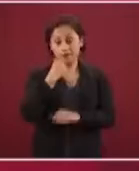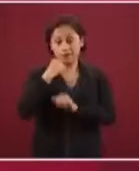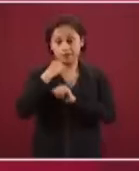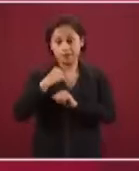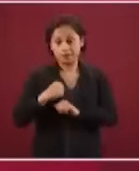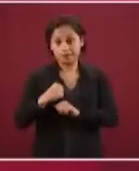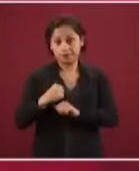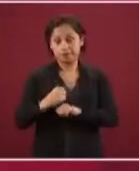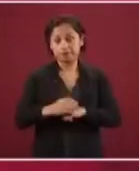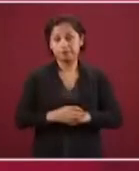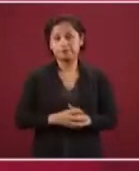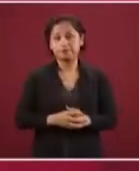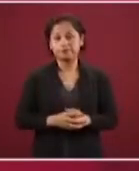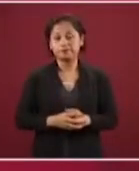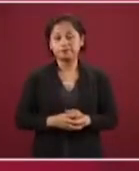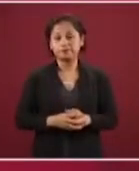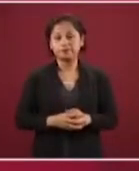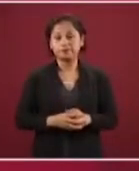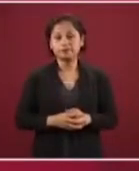que no